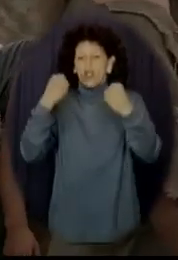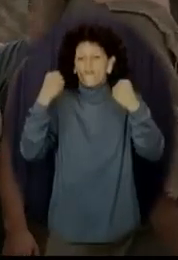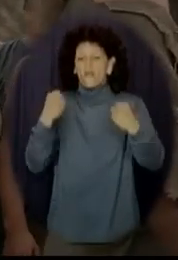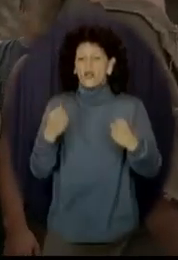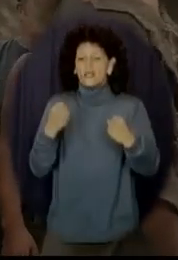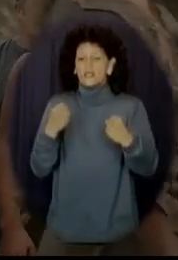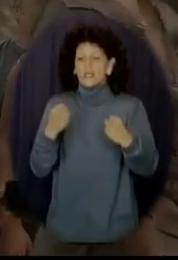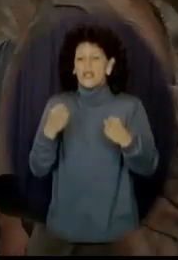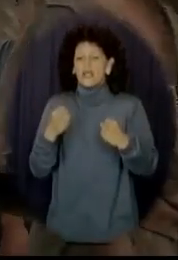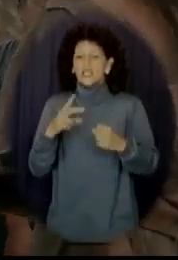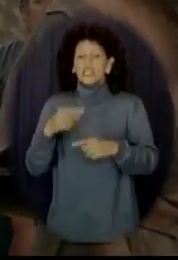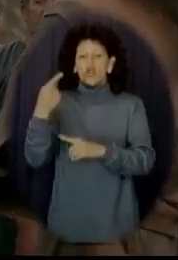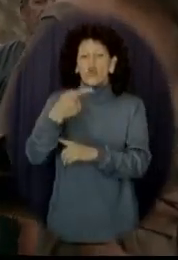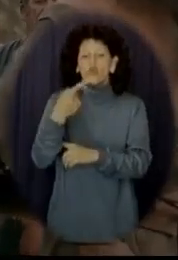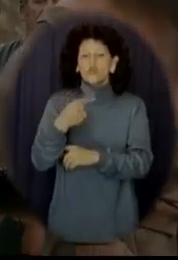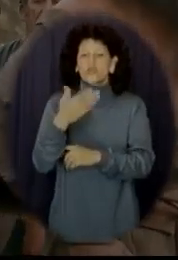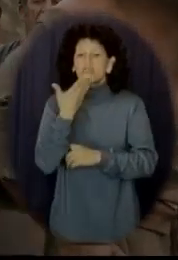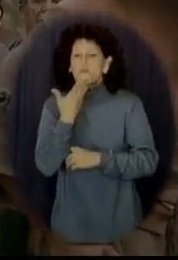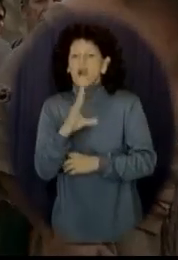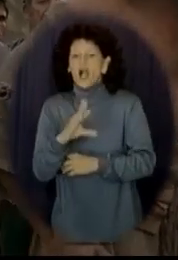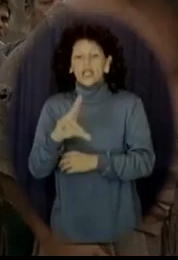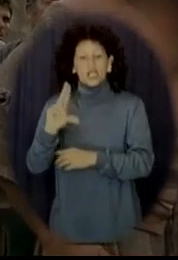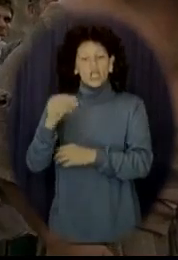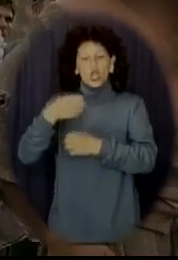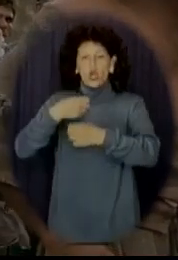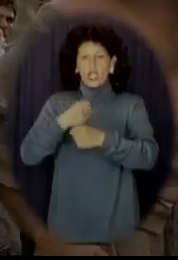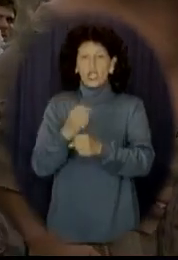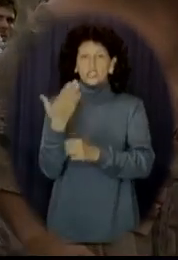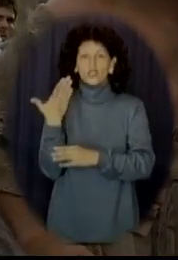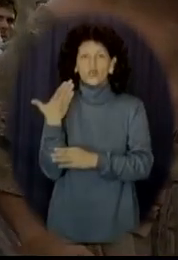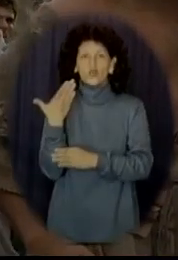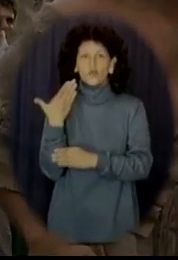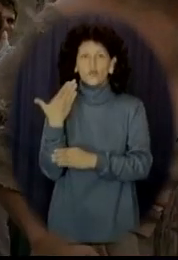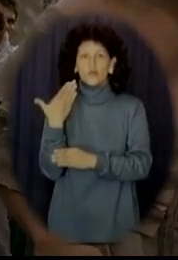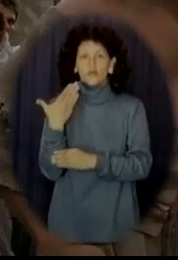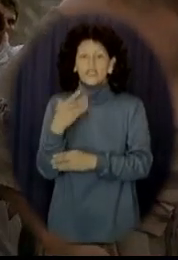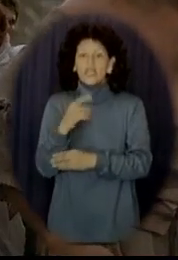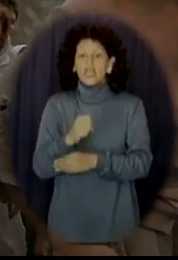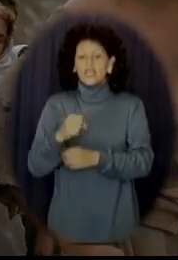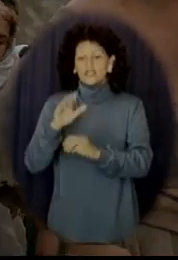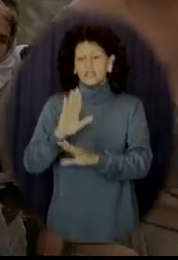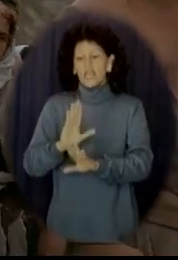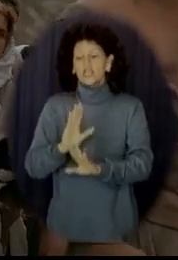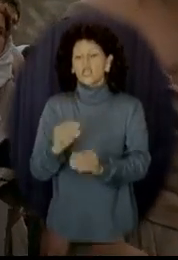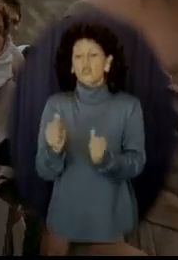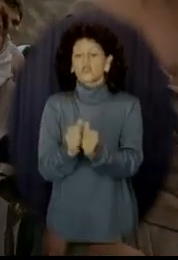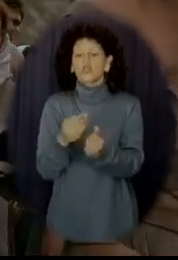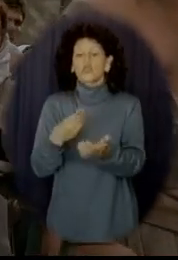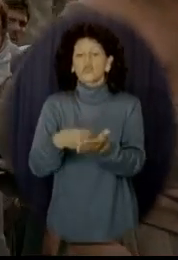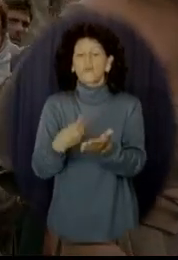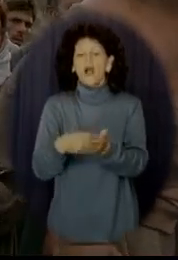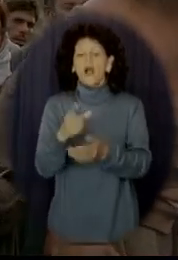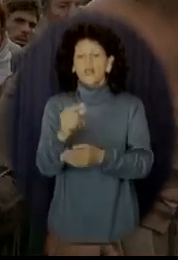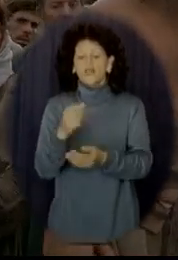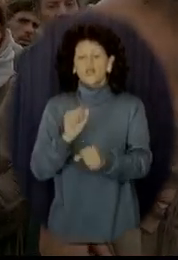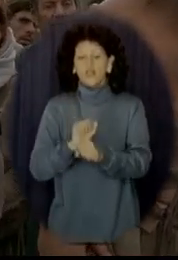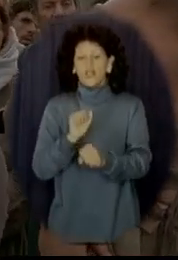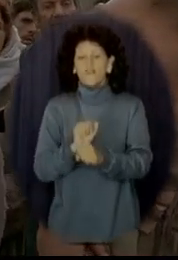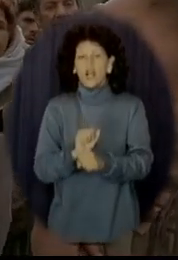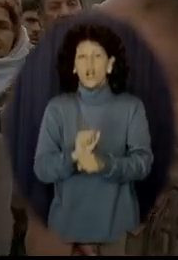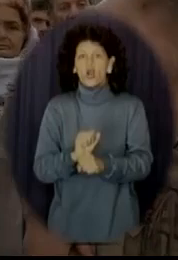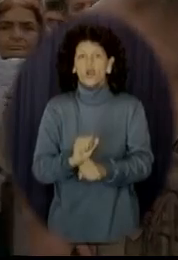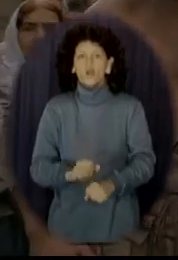por la fuerza, ni acusen a nadie falsamente. Y confórmense con su